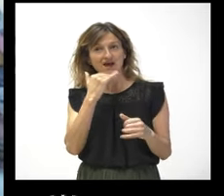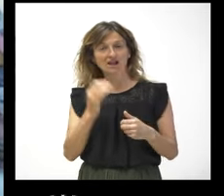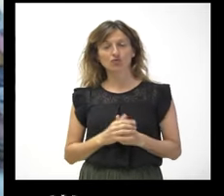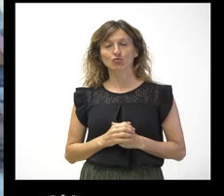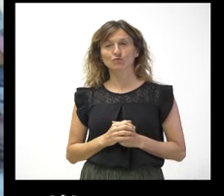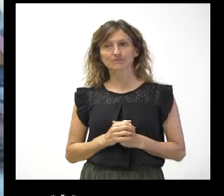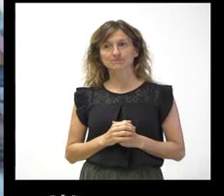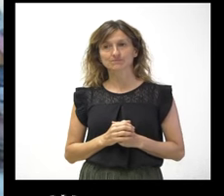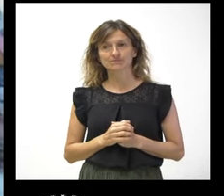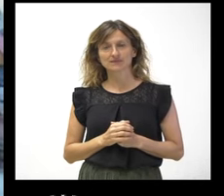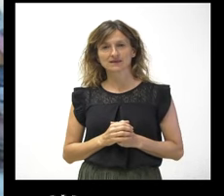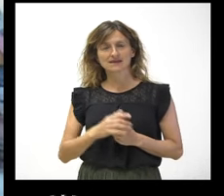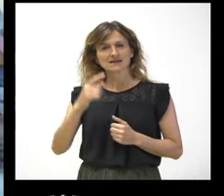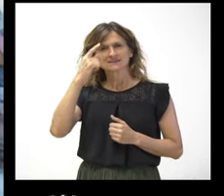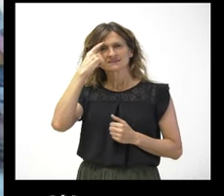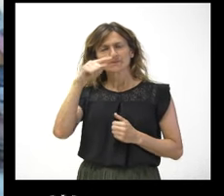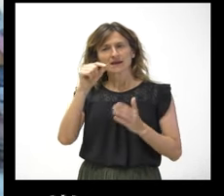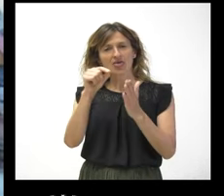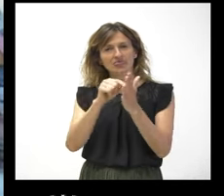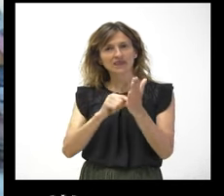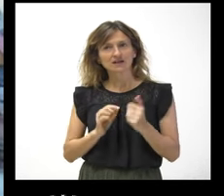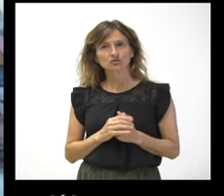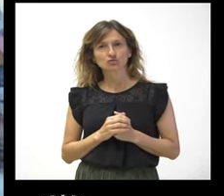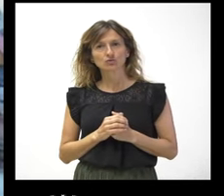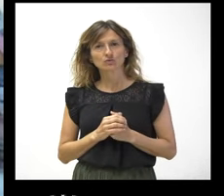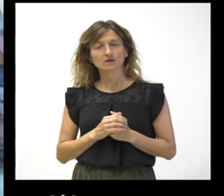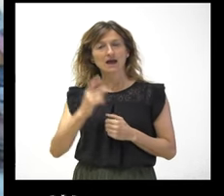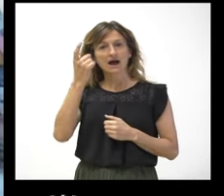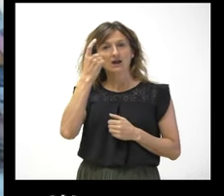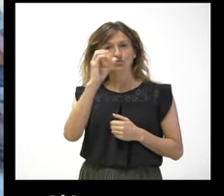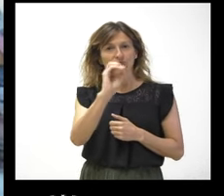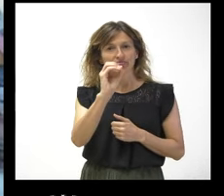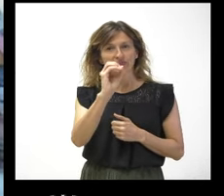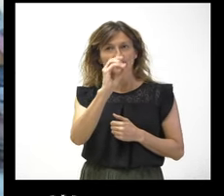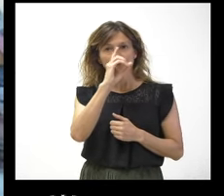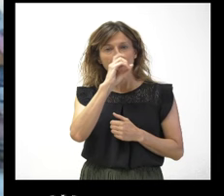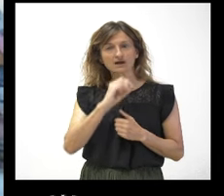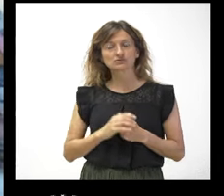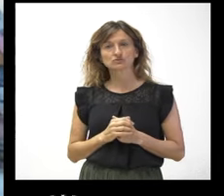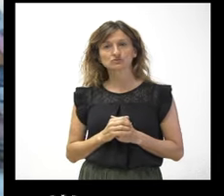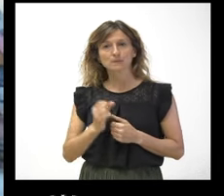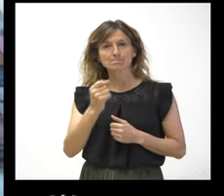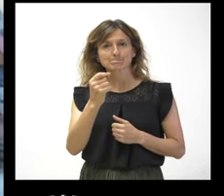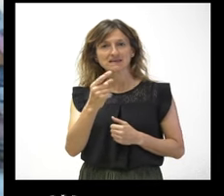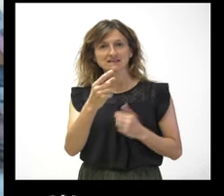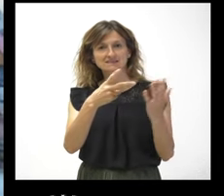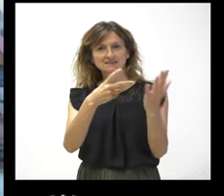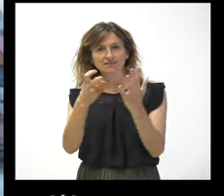si tendría por ahí el dato de de los alumnos de cero años eh hablado de